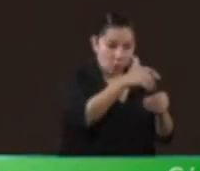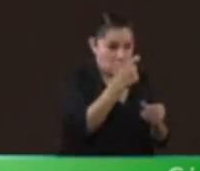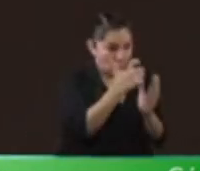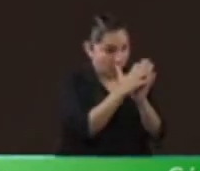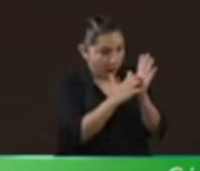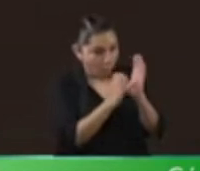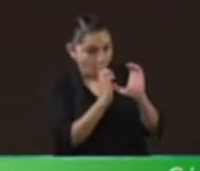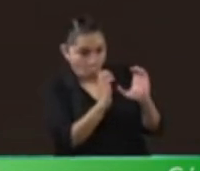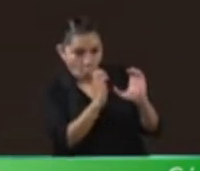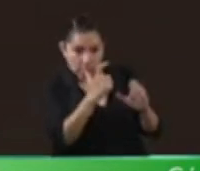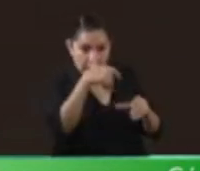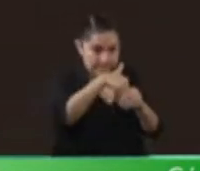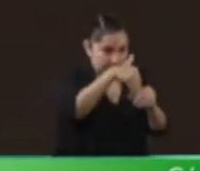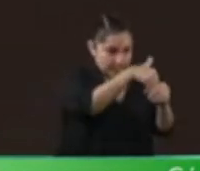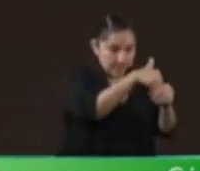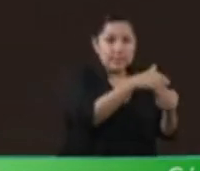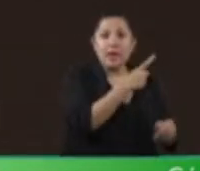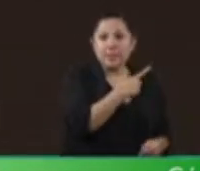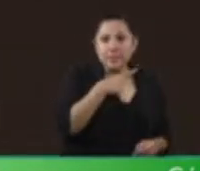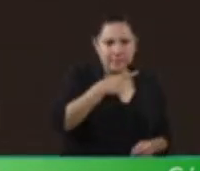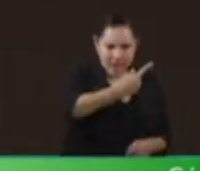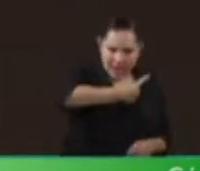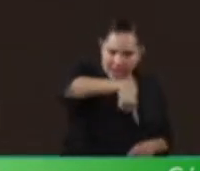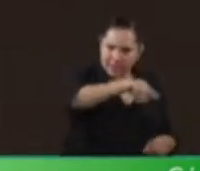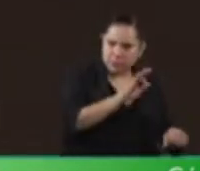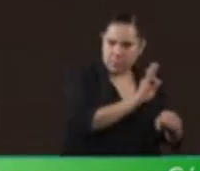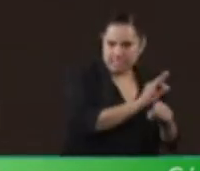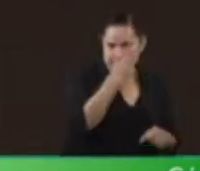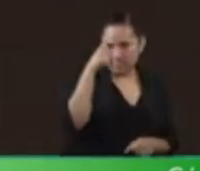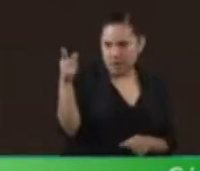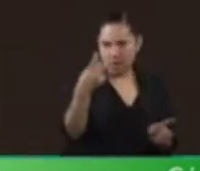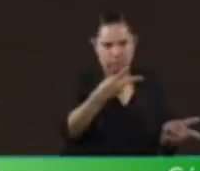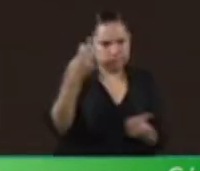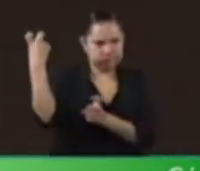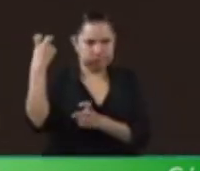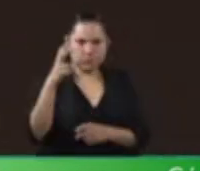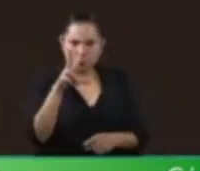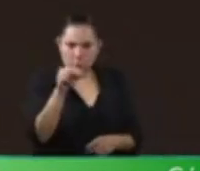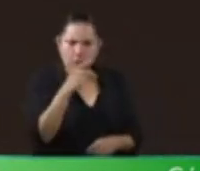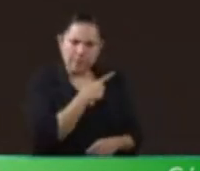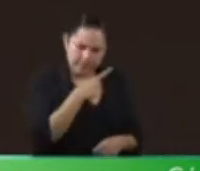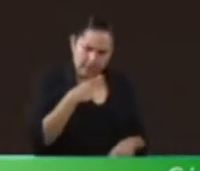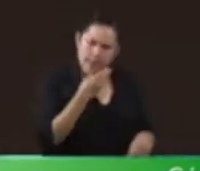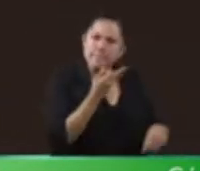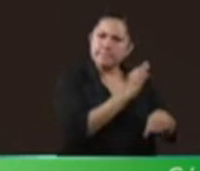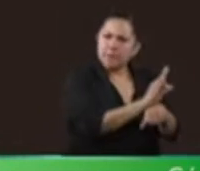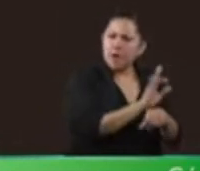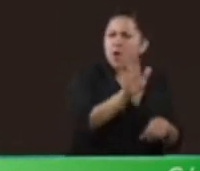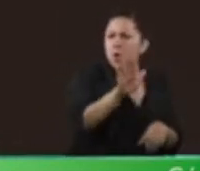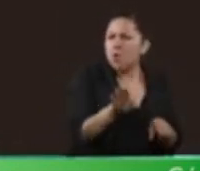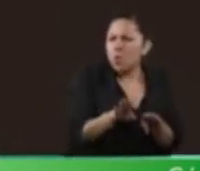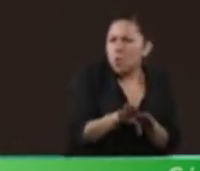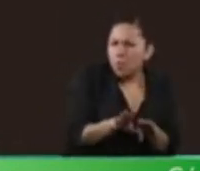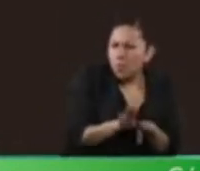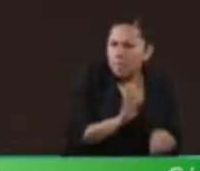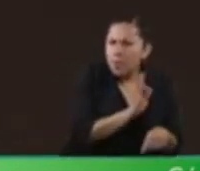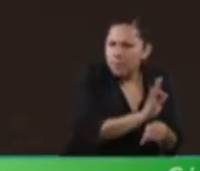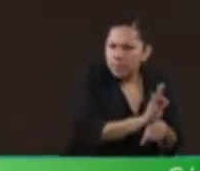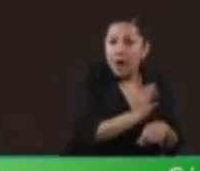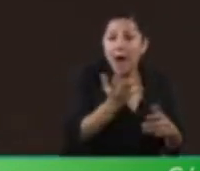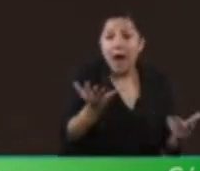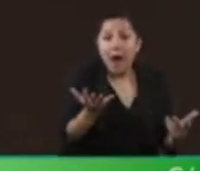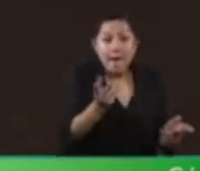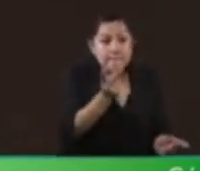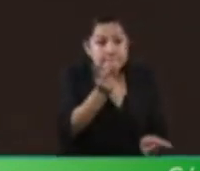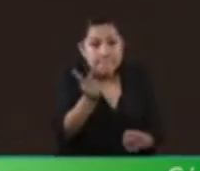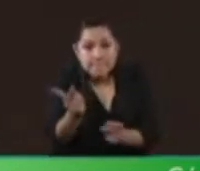van a usar, a que no se los vayan a robar. ¿Y cómo lo hacemos? Obligando a que se les busque y se les pregunte si